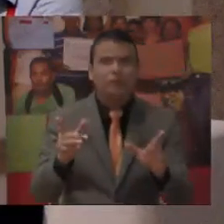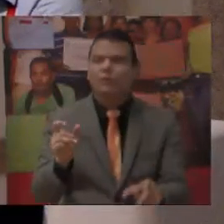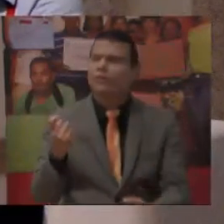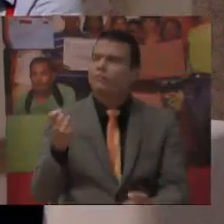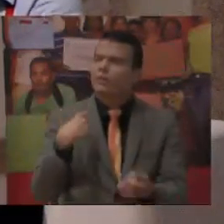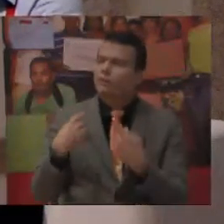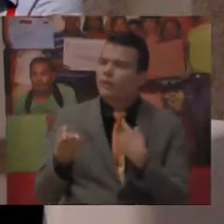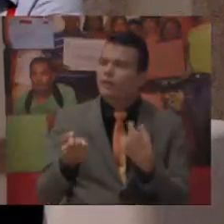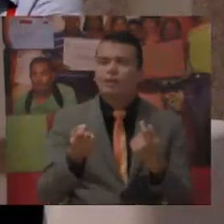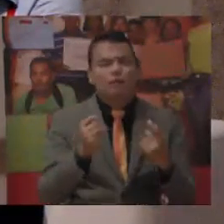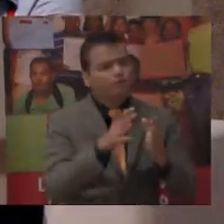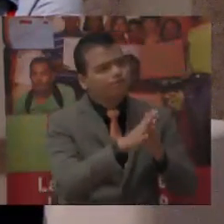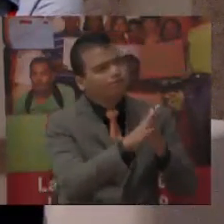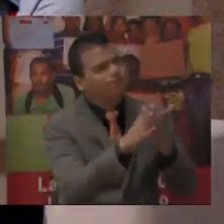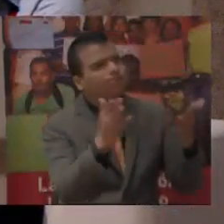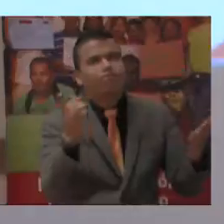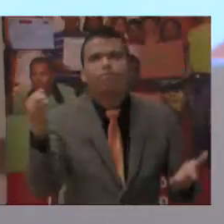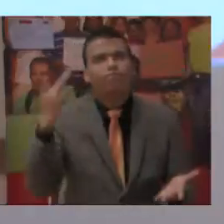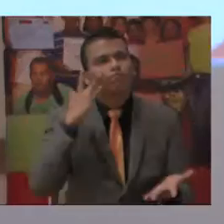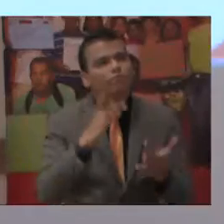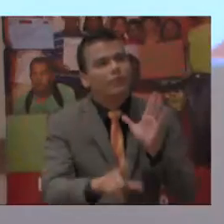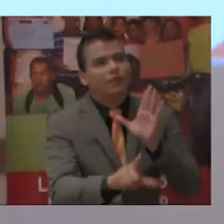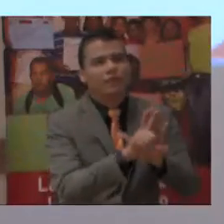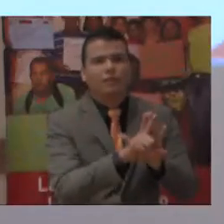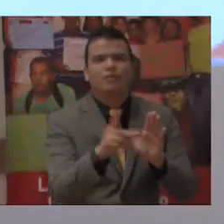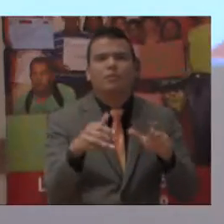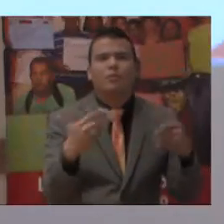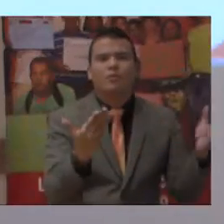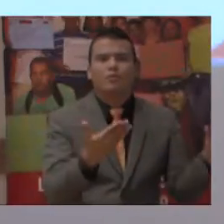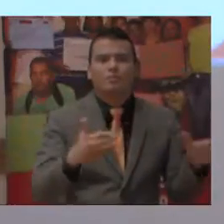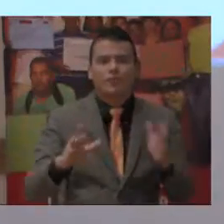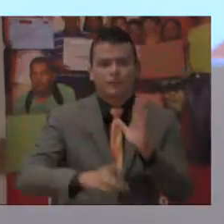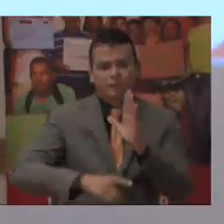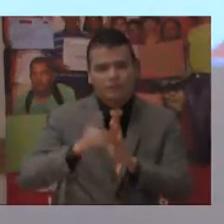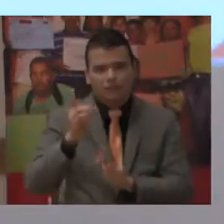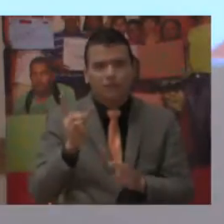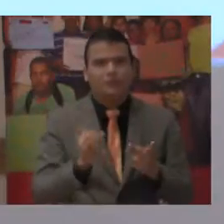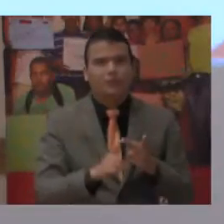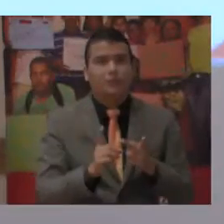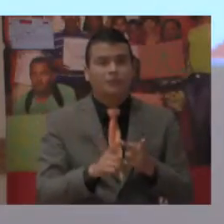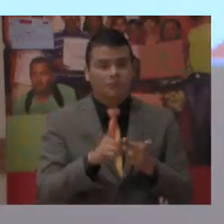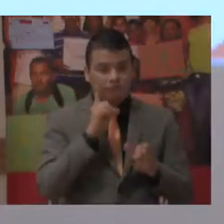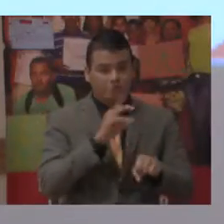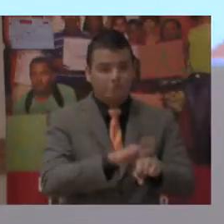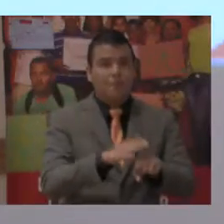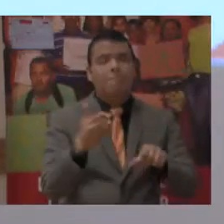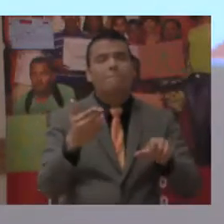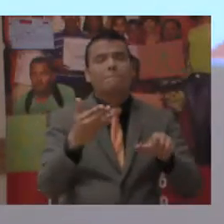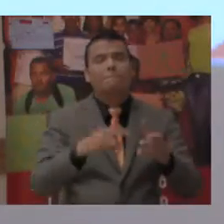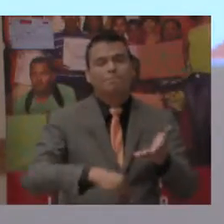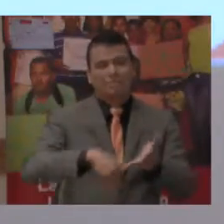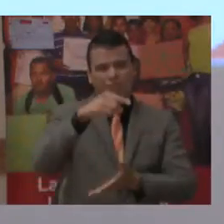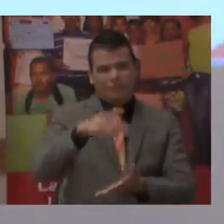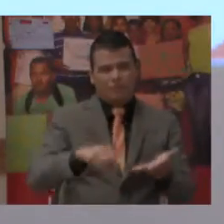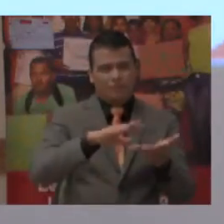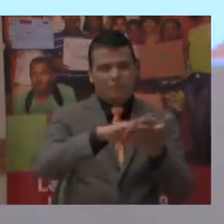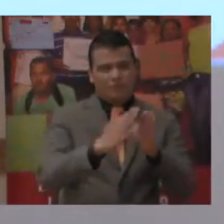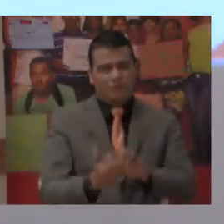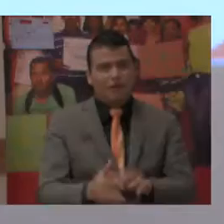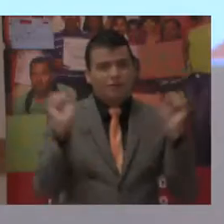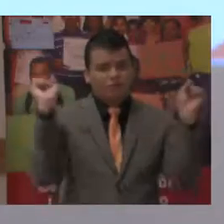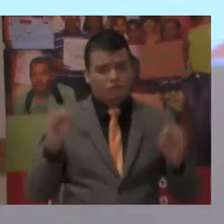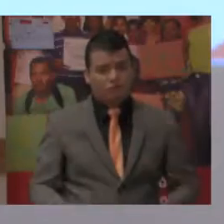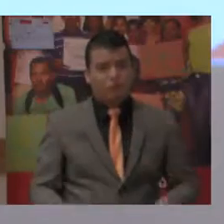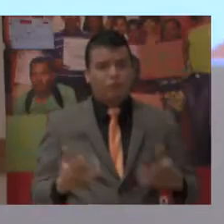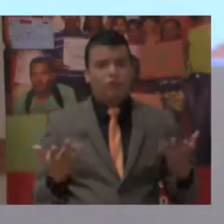inquietudes a los instrumentos legales que tienen, que son el plan de desarrollo, repito, el contrato paz que permite integración